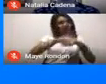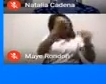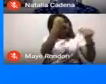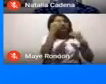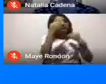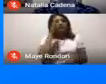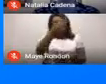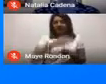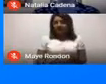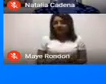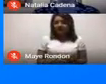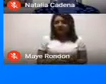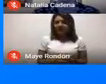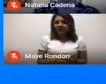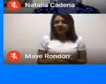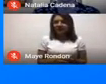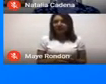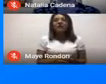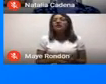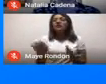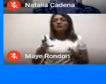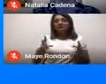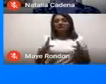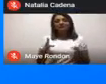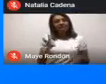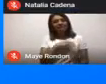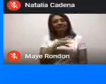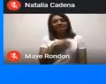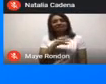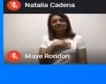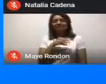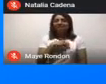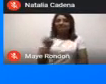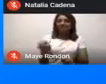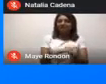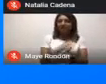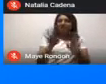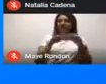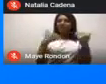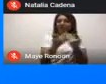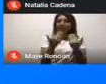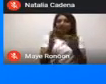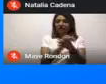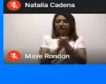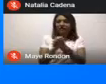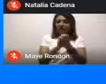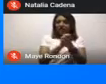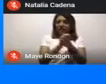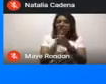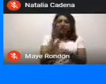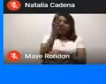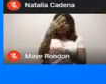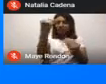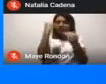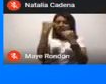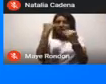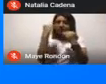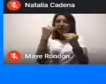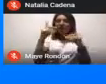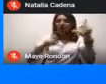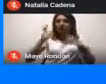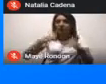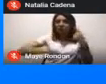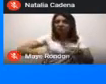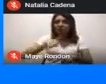Futuro, y básicamente pues muy contentos porque finalmente el programa Colegios Amigos del Turismo consideramos que es una de